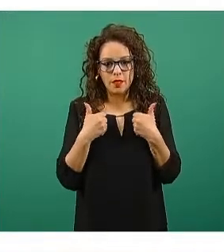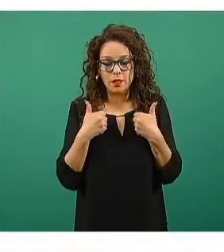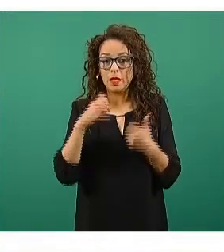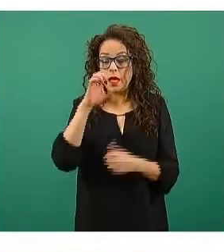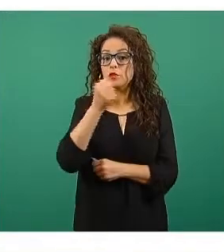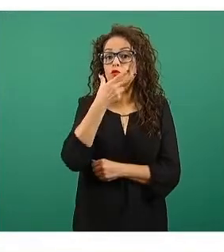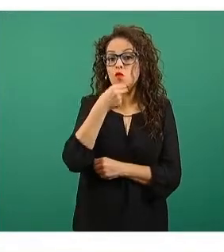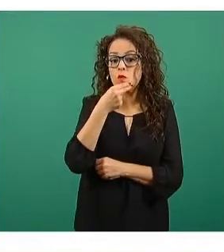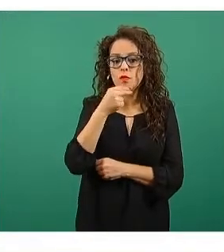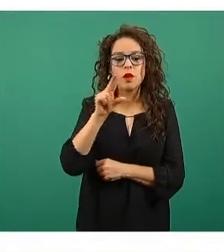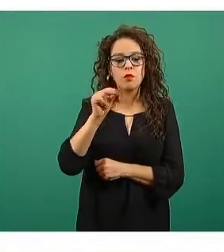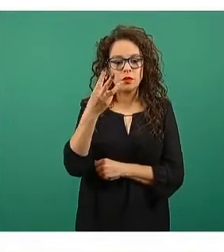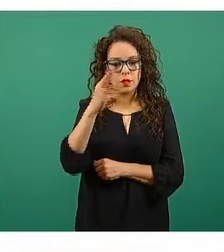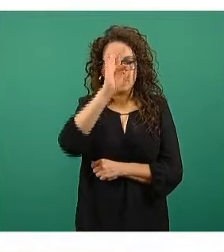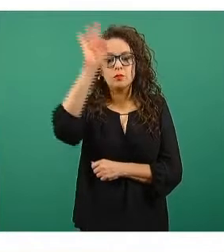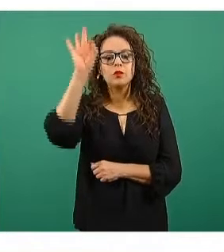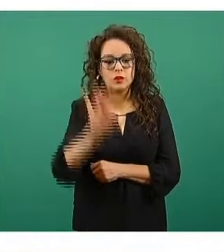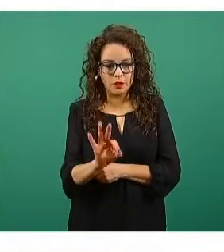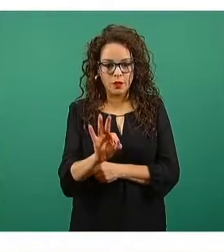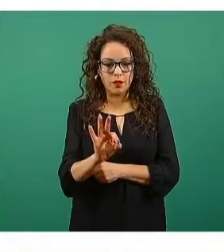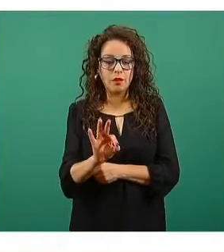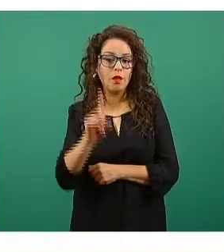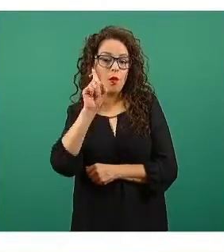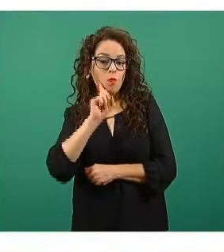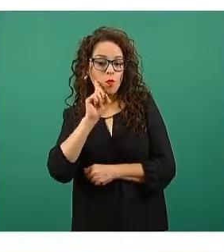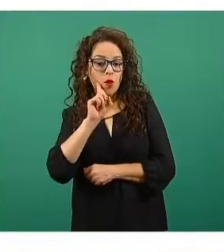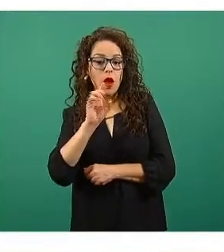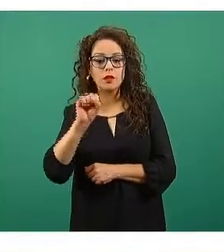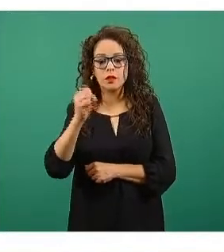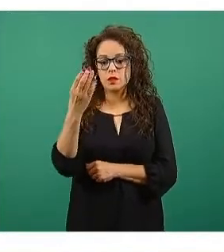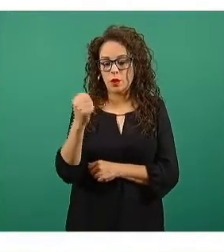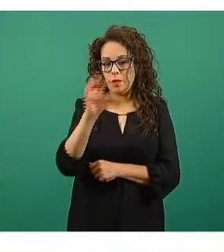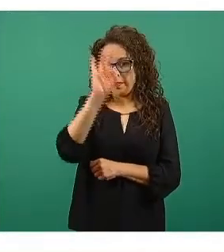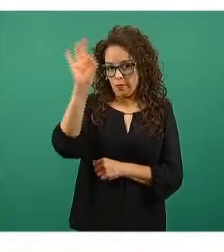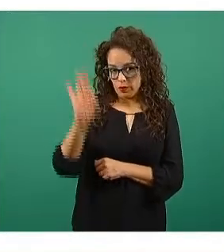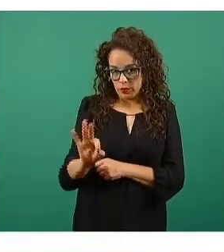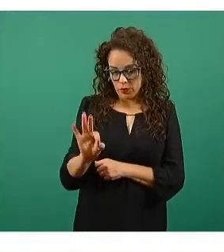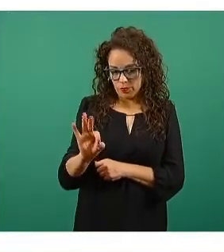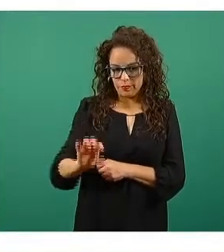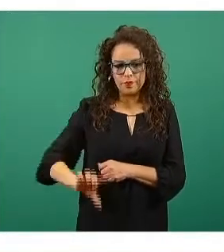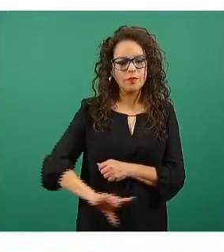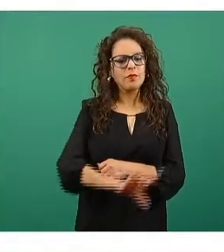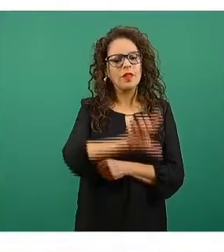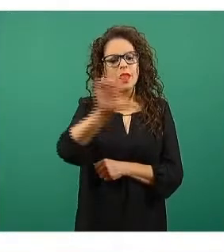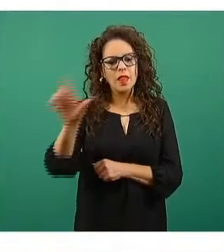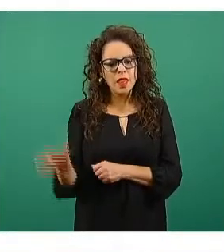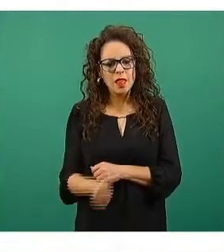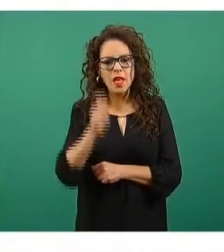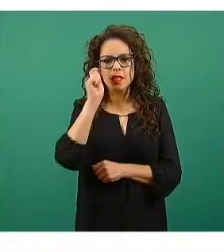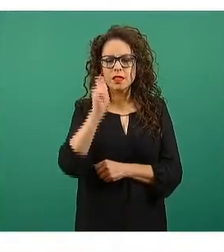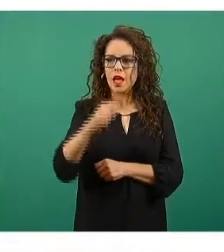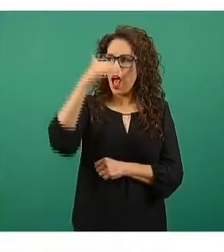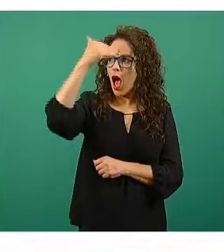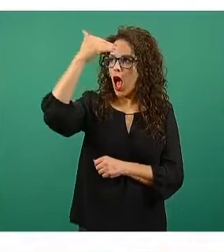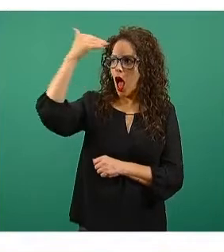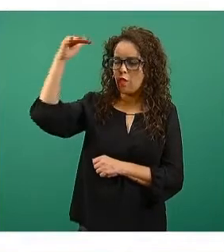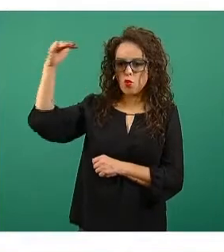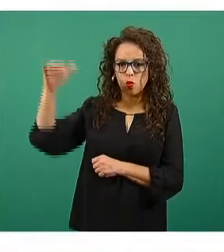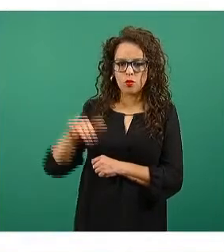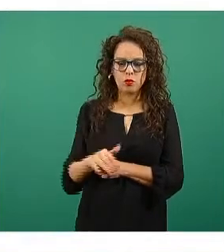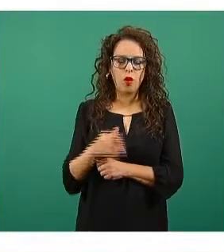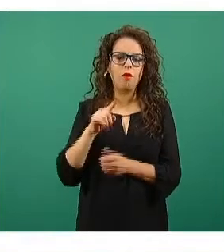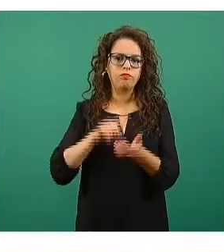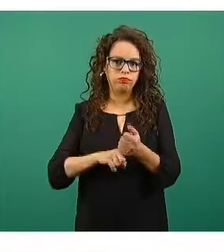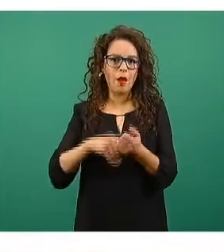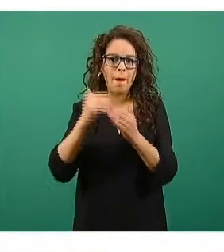hombres, 83%, mujeres, 69%. Y después, cuando hablamos ya de los adultos, este porcentaje